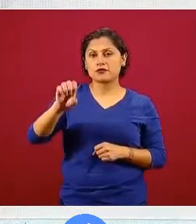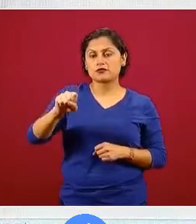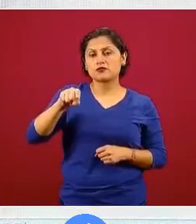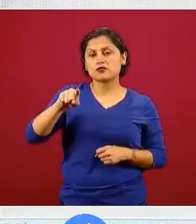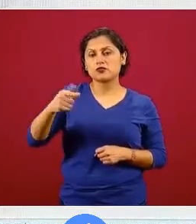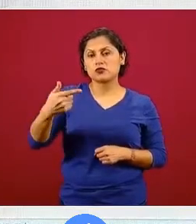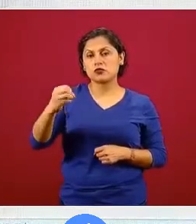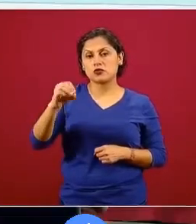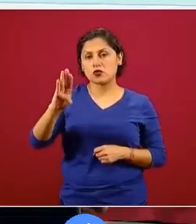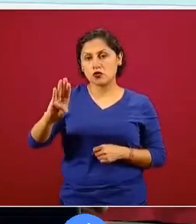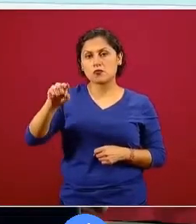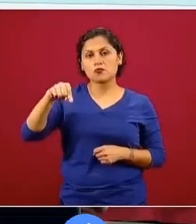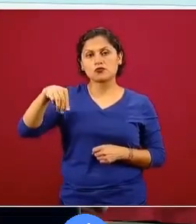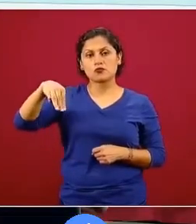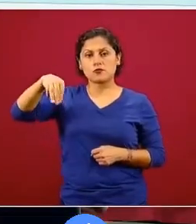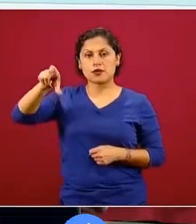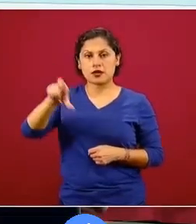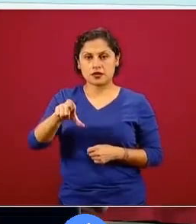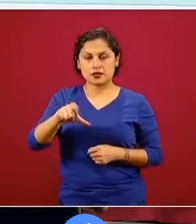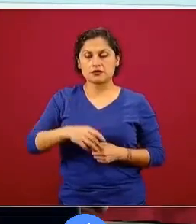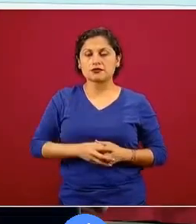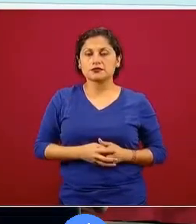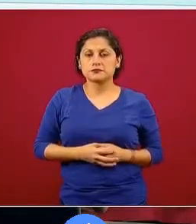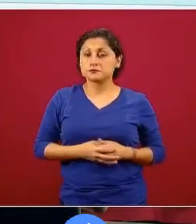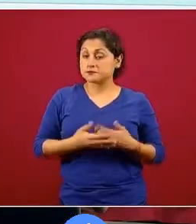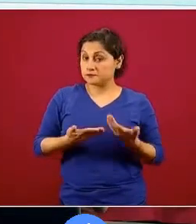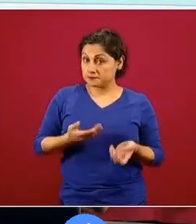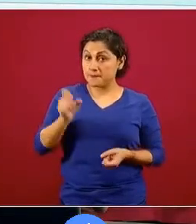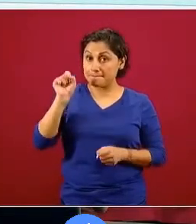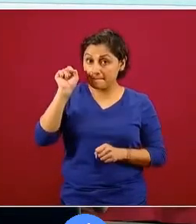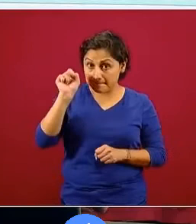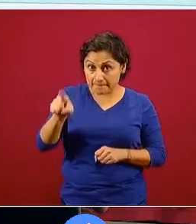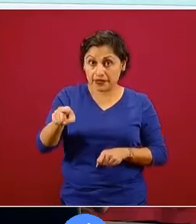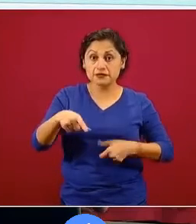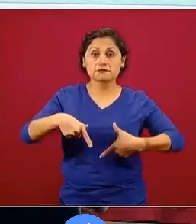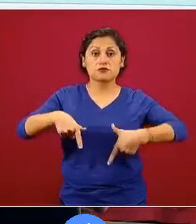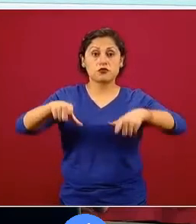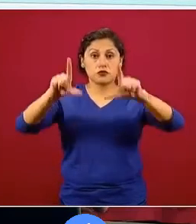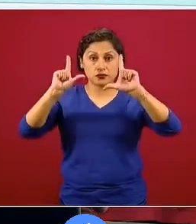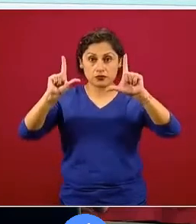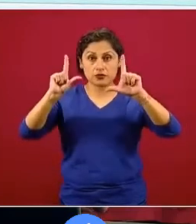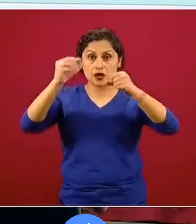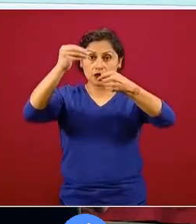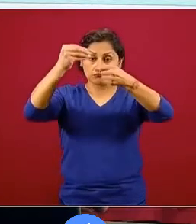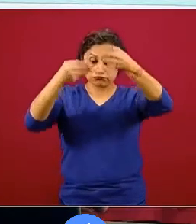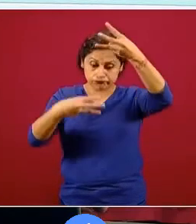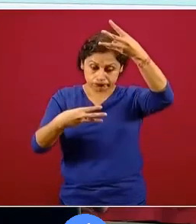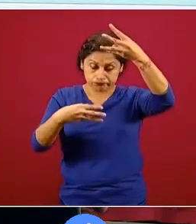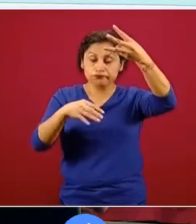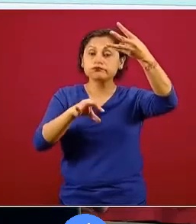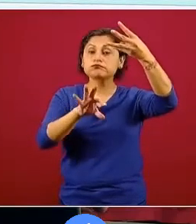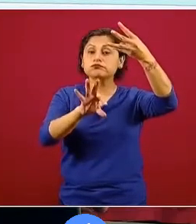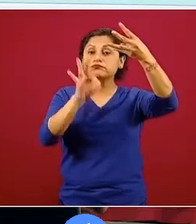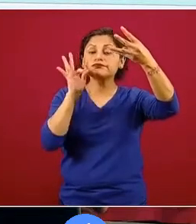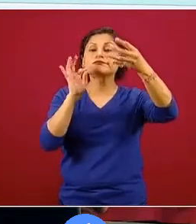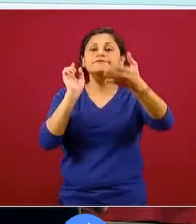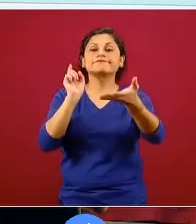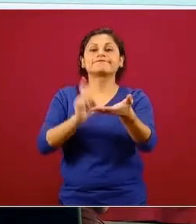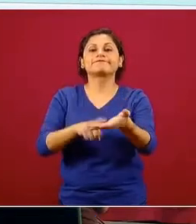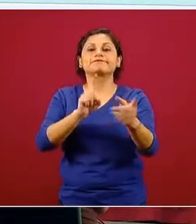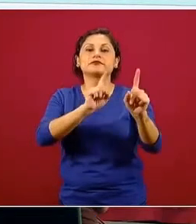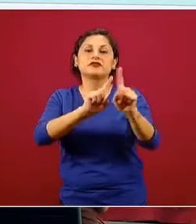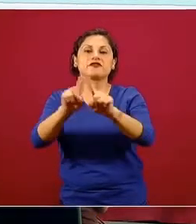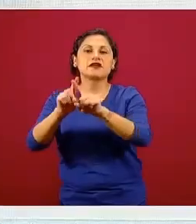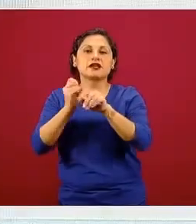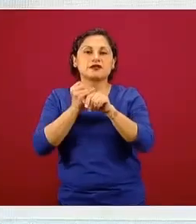coronavirus.gov.mx. Y además ahí encontrarán el acceso a medios de divulgación que son muy